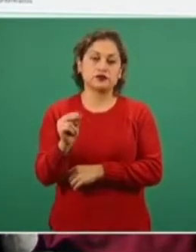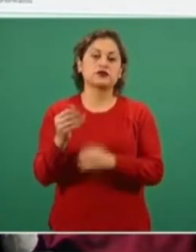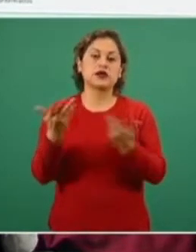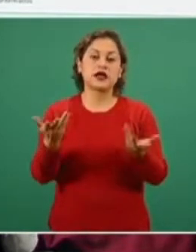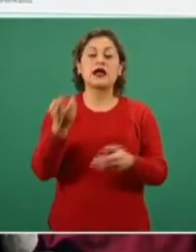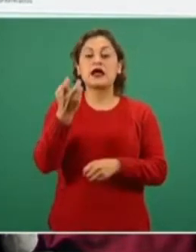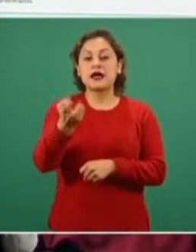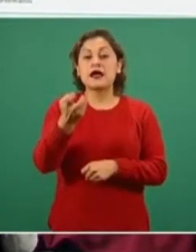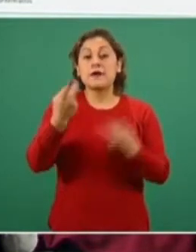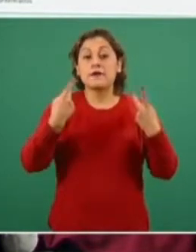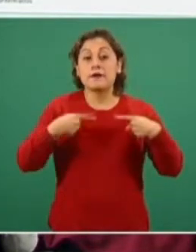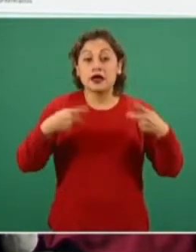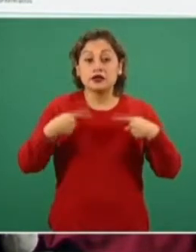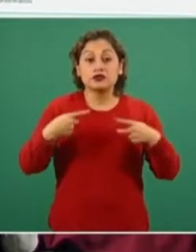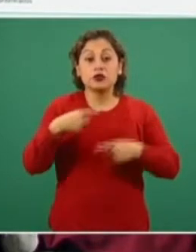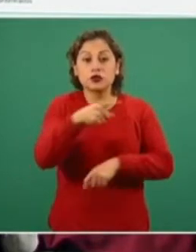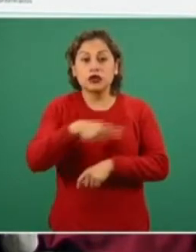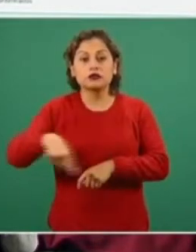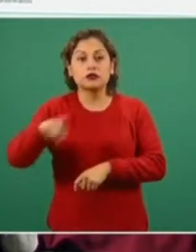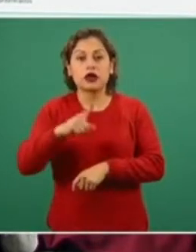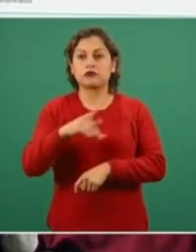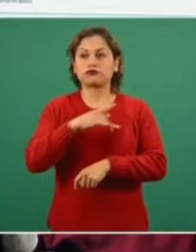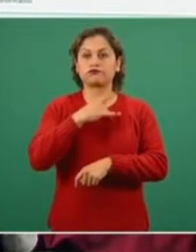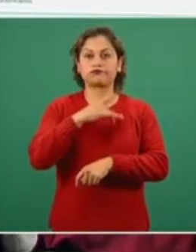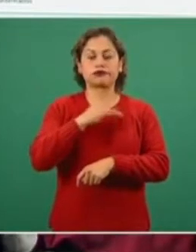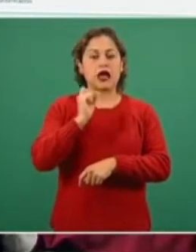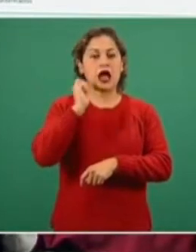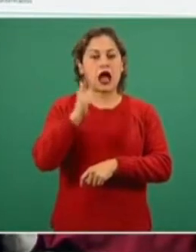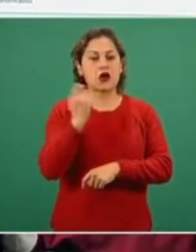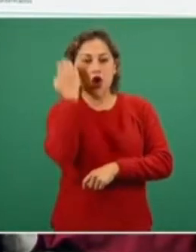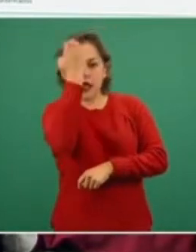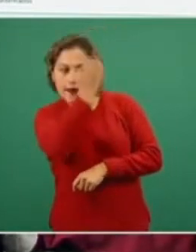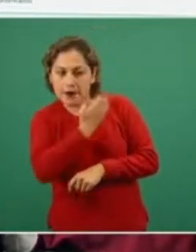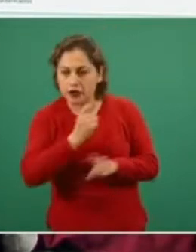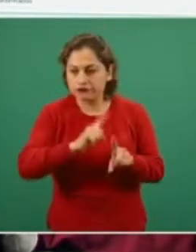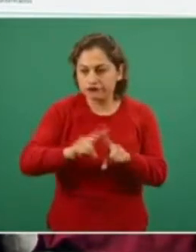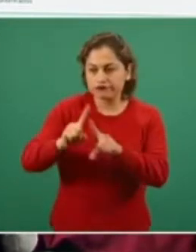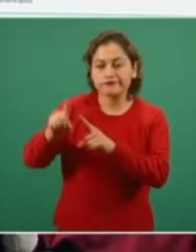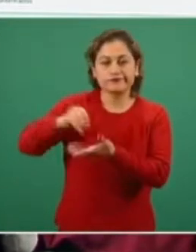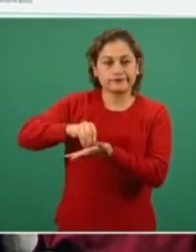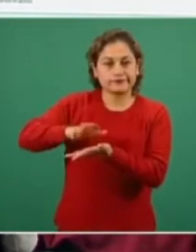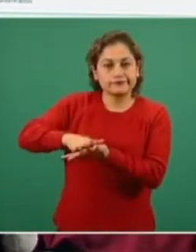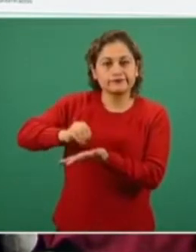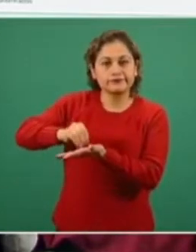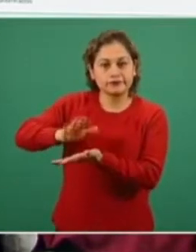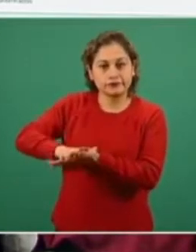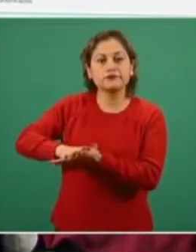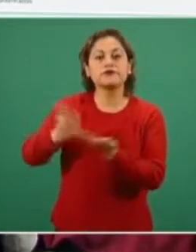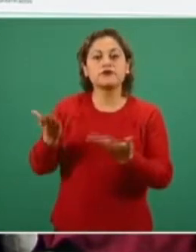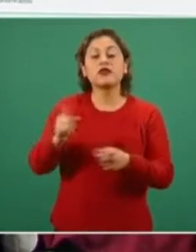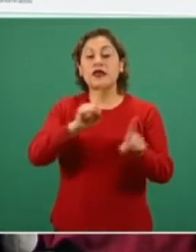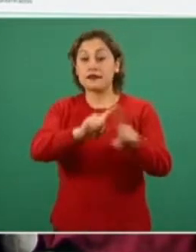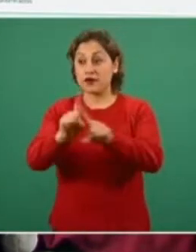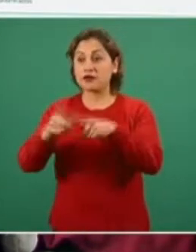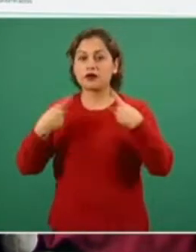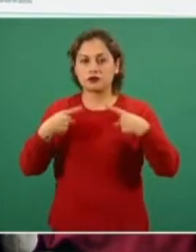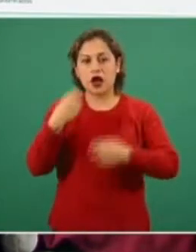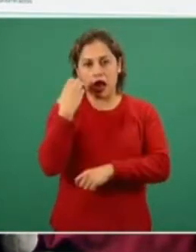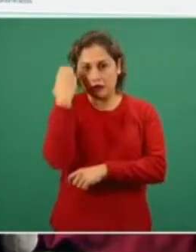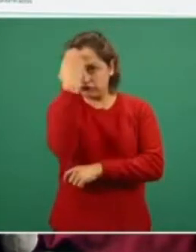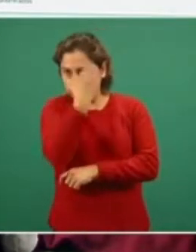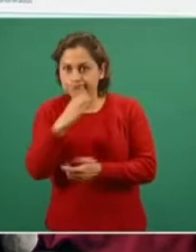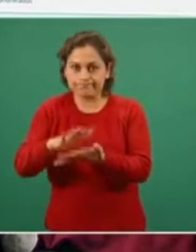cuadro sintomático y se les ha estudiado de diferentes formas, a la gran mayoría se les ha tomado pruebas y por lo tanto